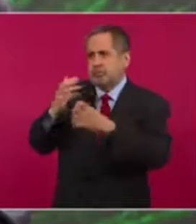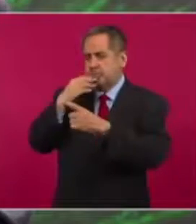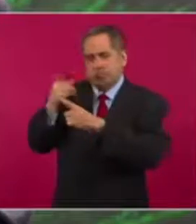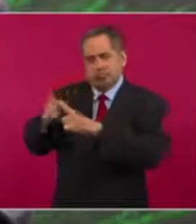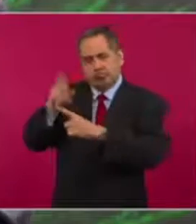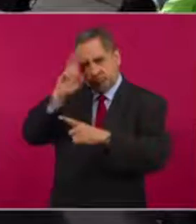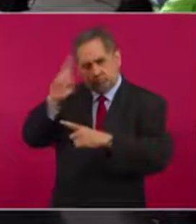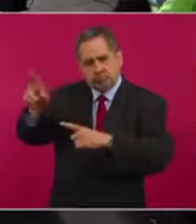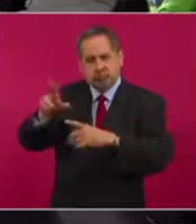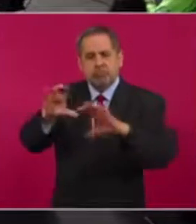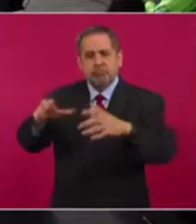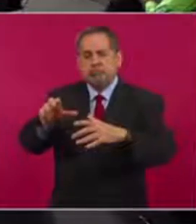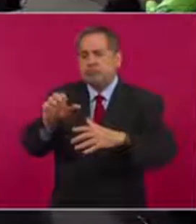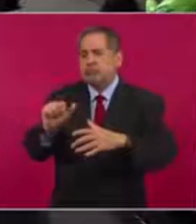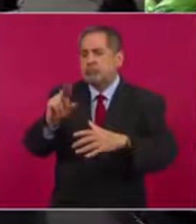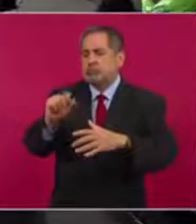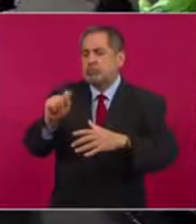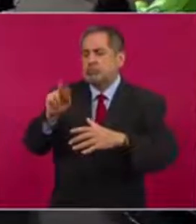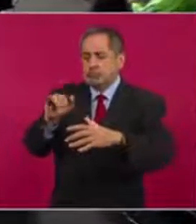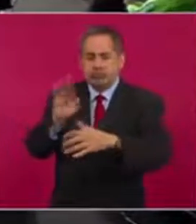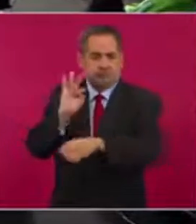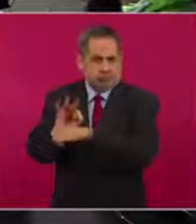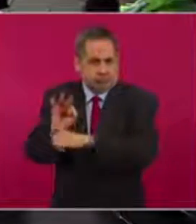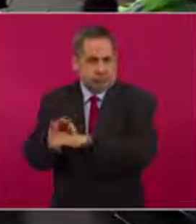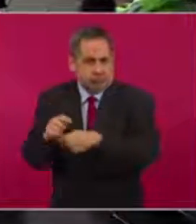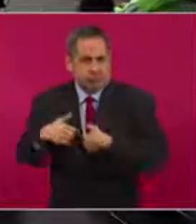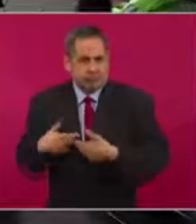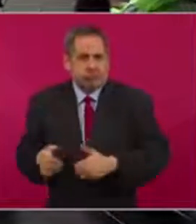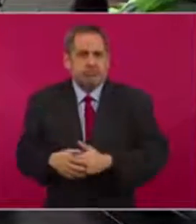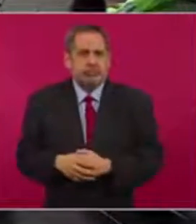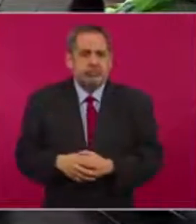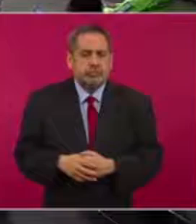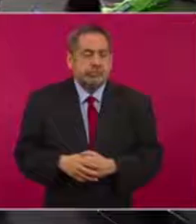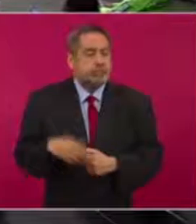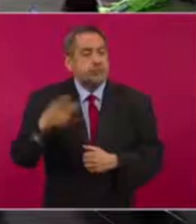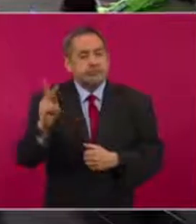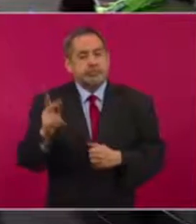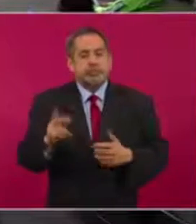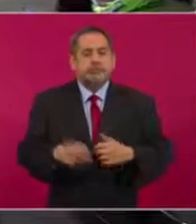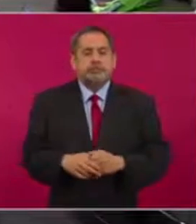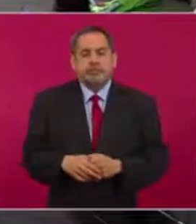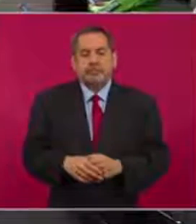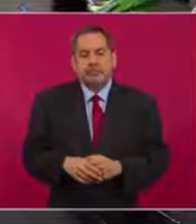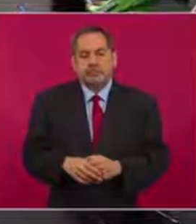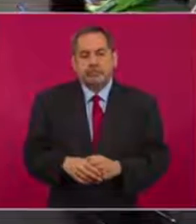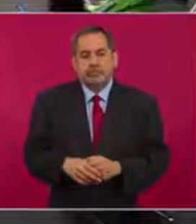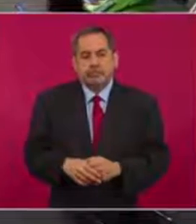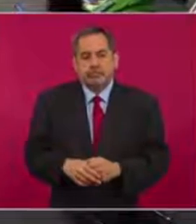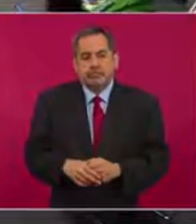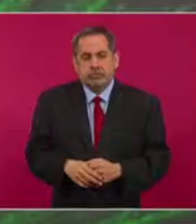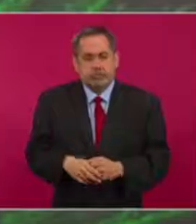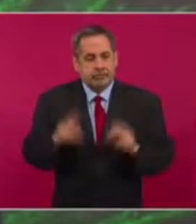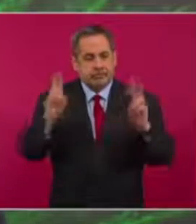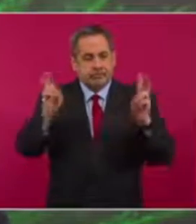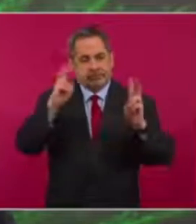un reconocimiento por eso. Sin embargo, en el tema del